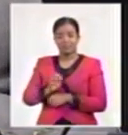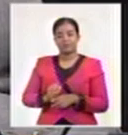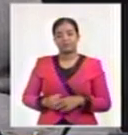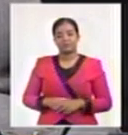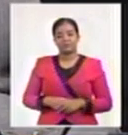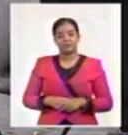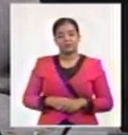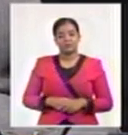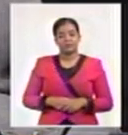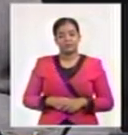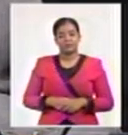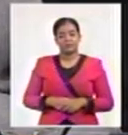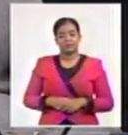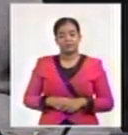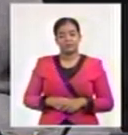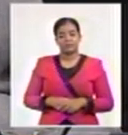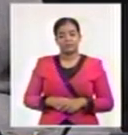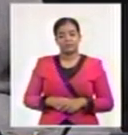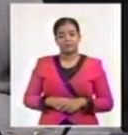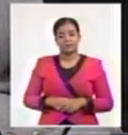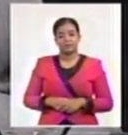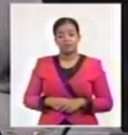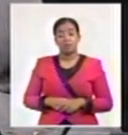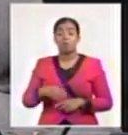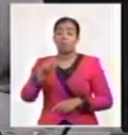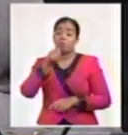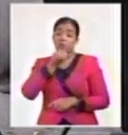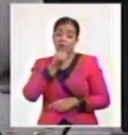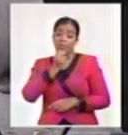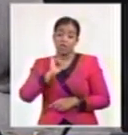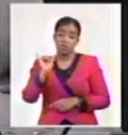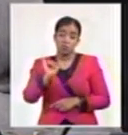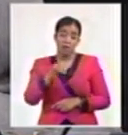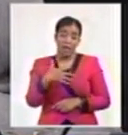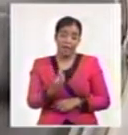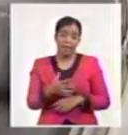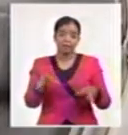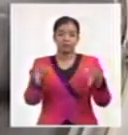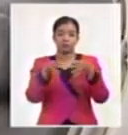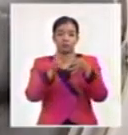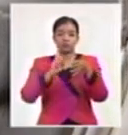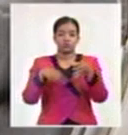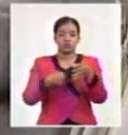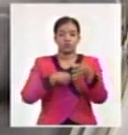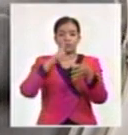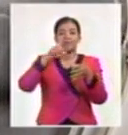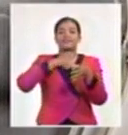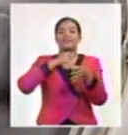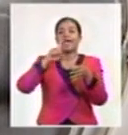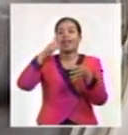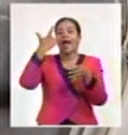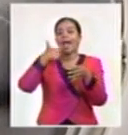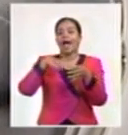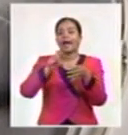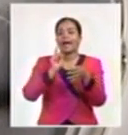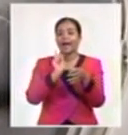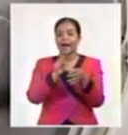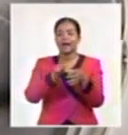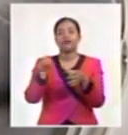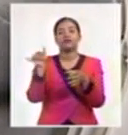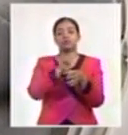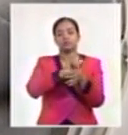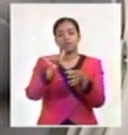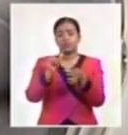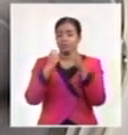Podría estar ahí también dentro de esa situación nuestra CELAC. Y sería muy importante que ahora, a partir